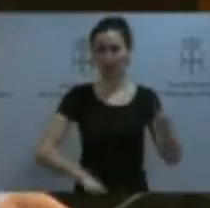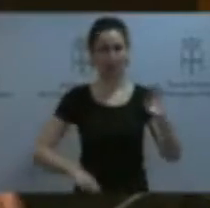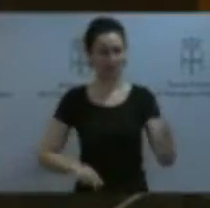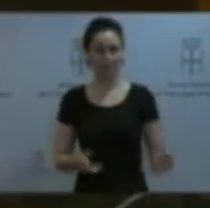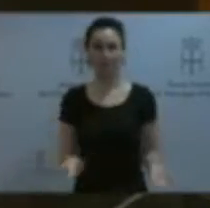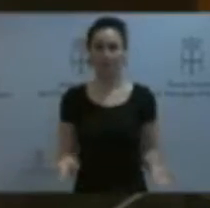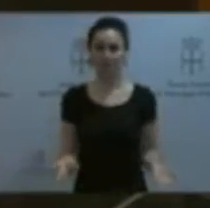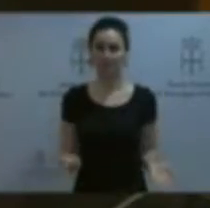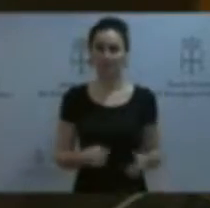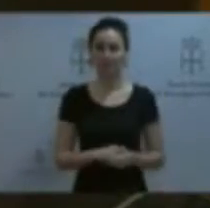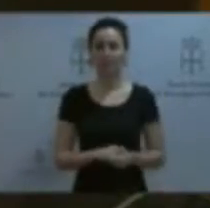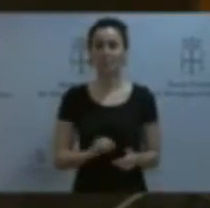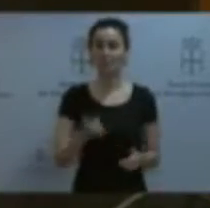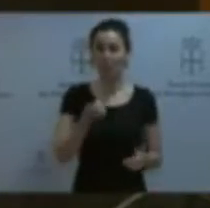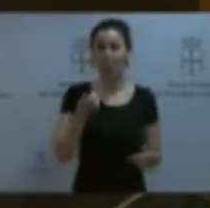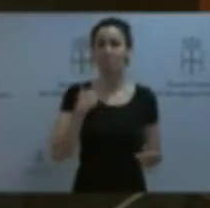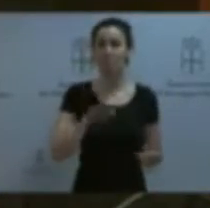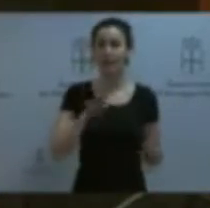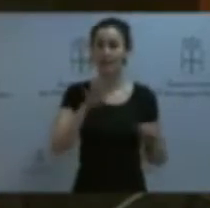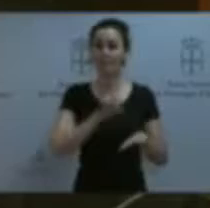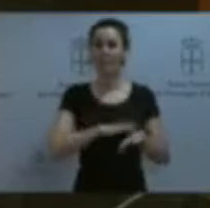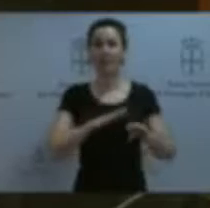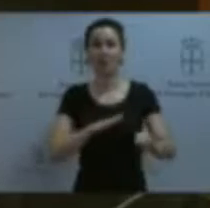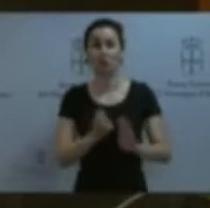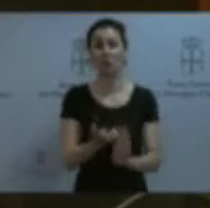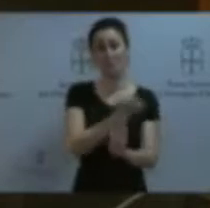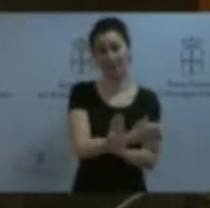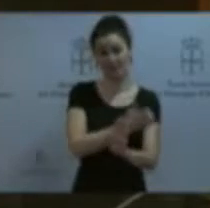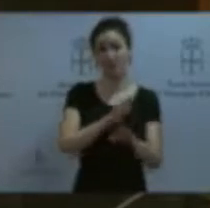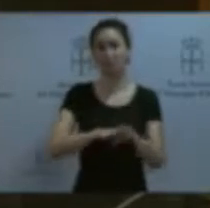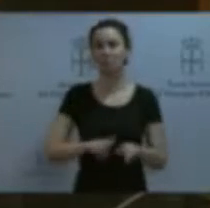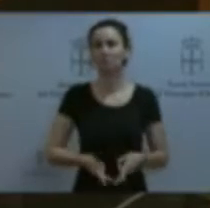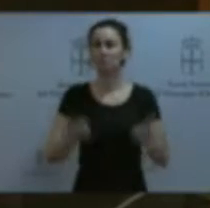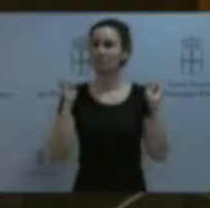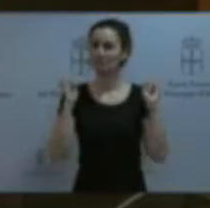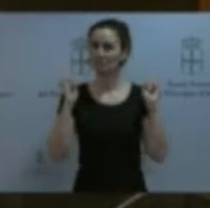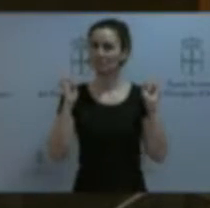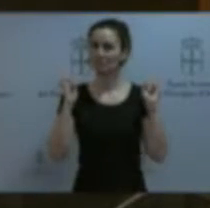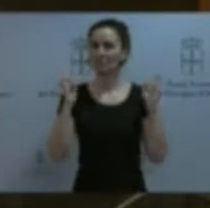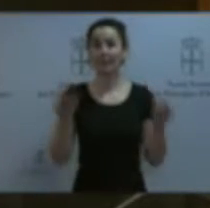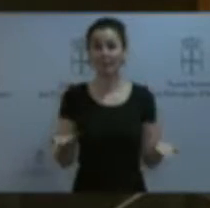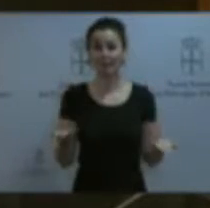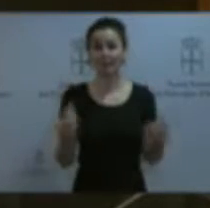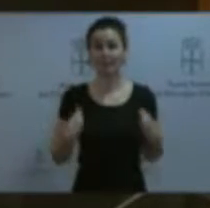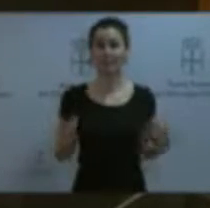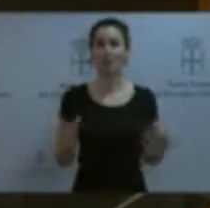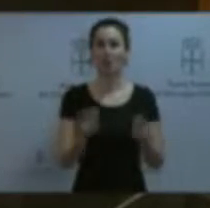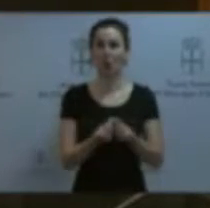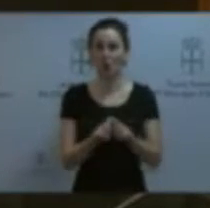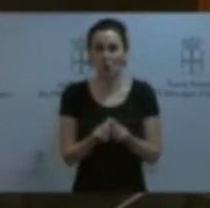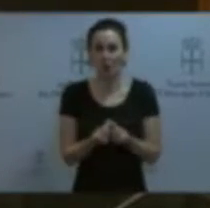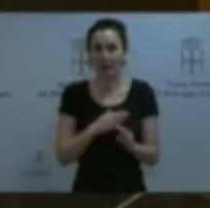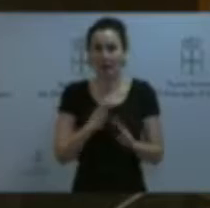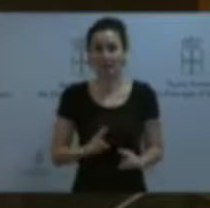obra aprobadas antes de que se apruebe el permiso y la licencia. Y añade, dice, la connivencia llegó hasta tal extremo de que dicha